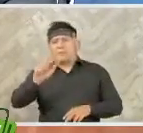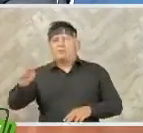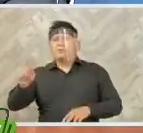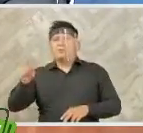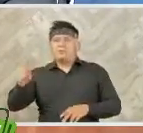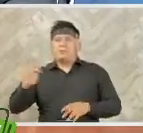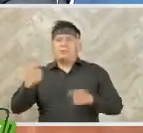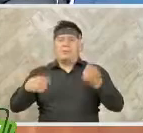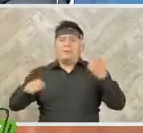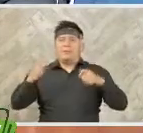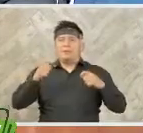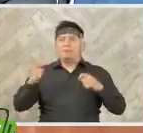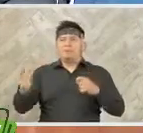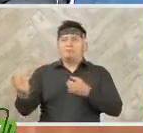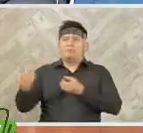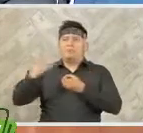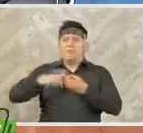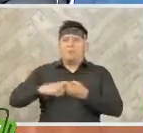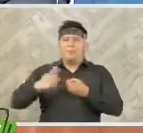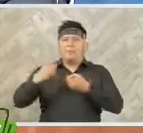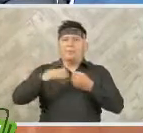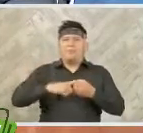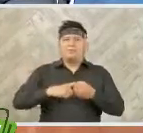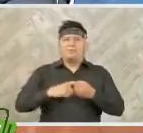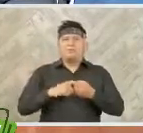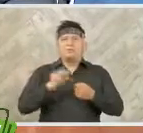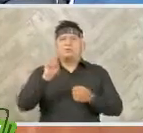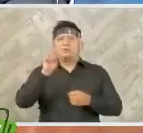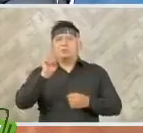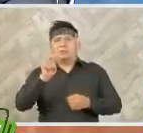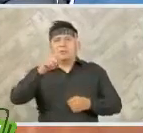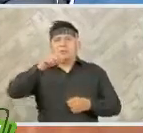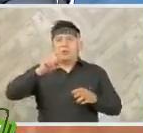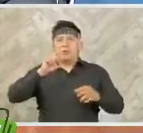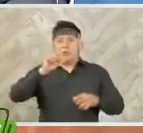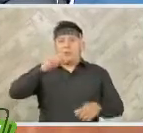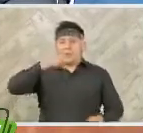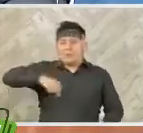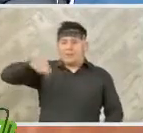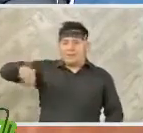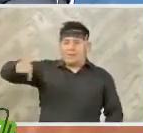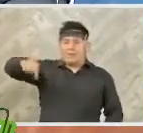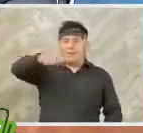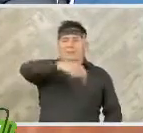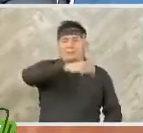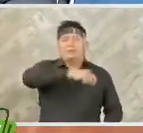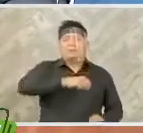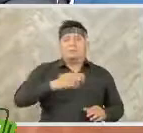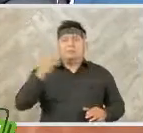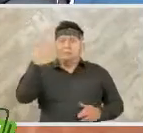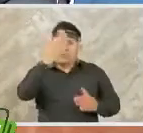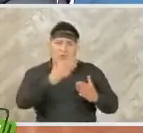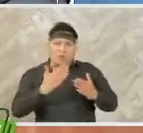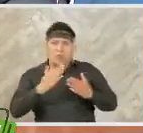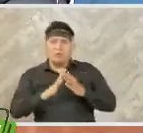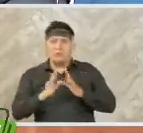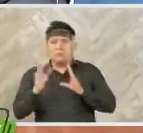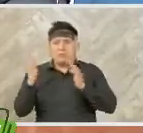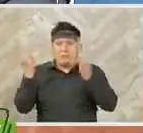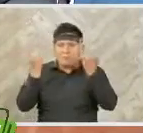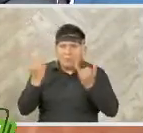vendedores informales, que se sumarían a 7 nuevos puntos del Mercado Libre que estamos en proceso de verificación y